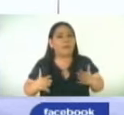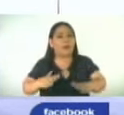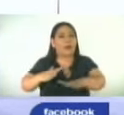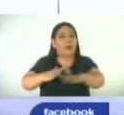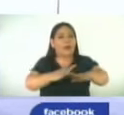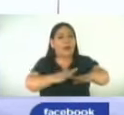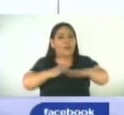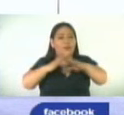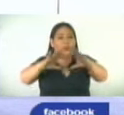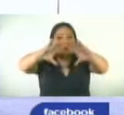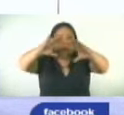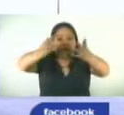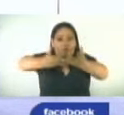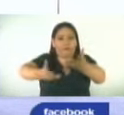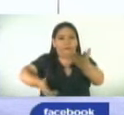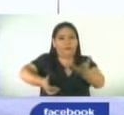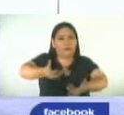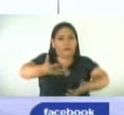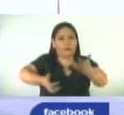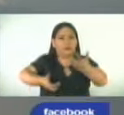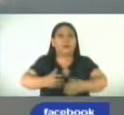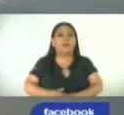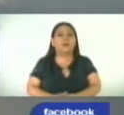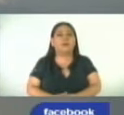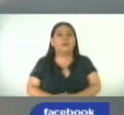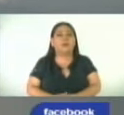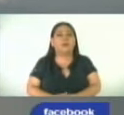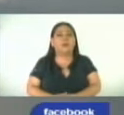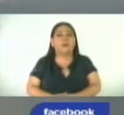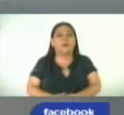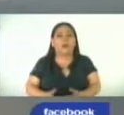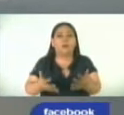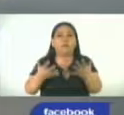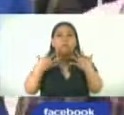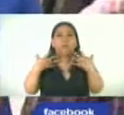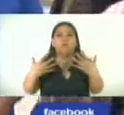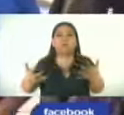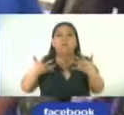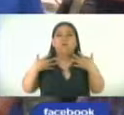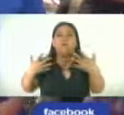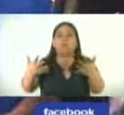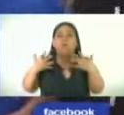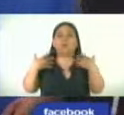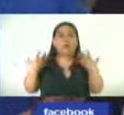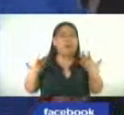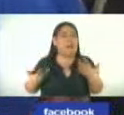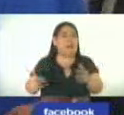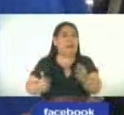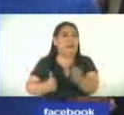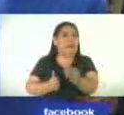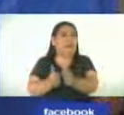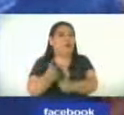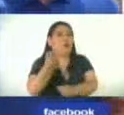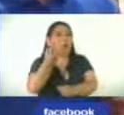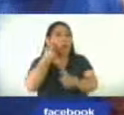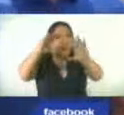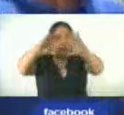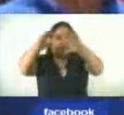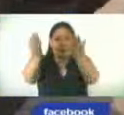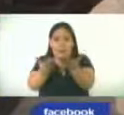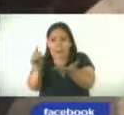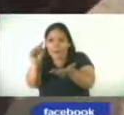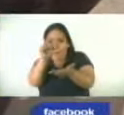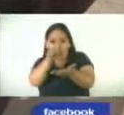el calentamiento global. Nuevamente, las altas temperaturas rompen récord en el mundo y la ola de